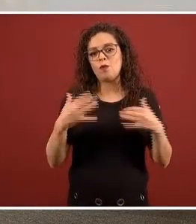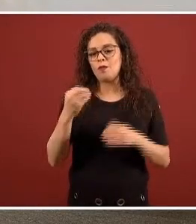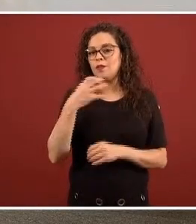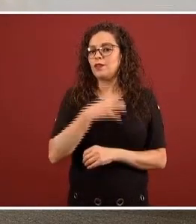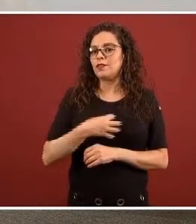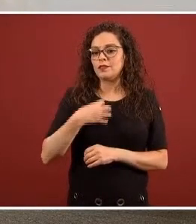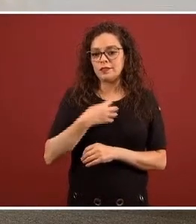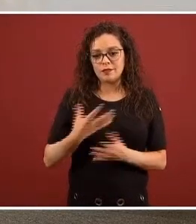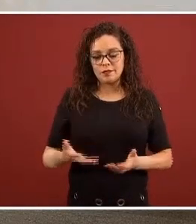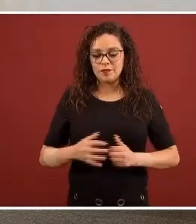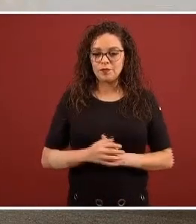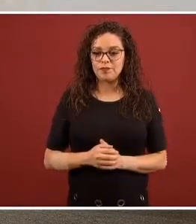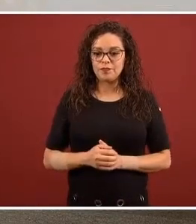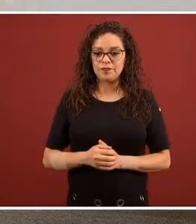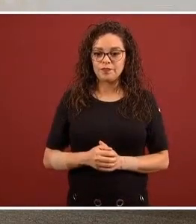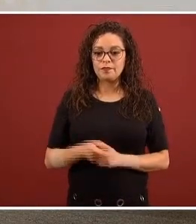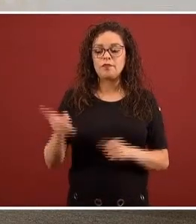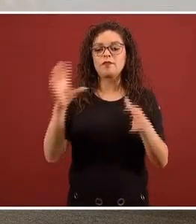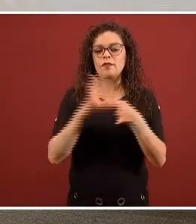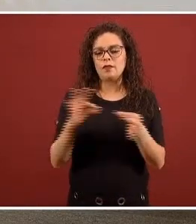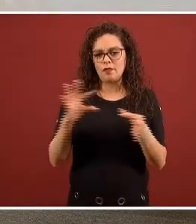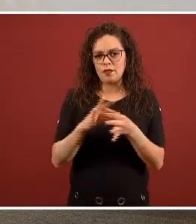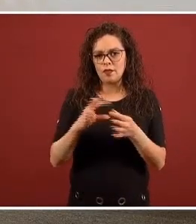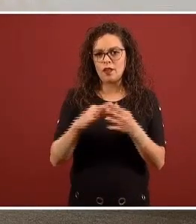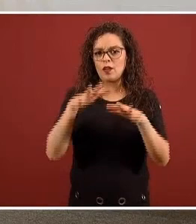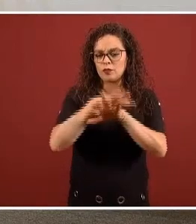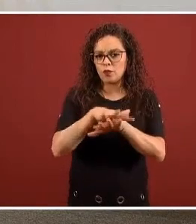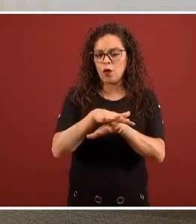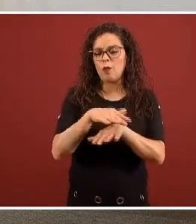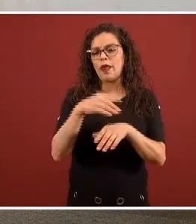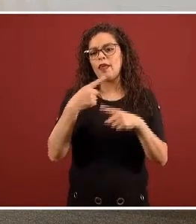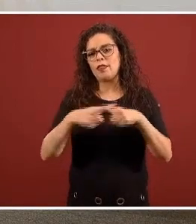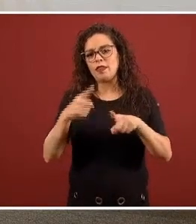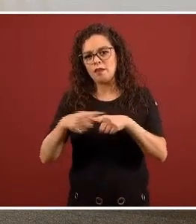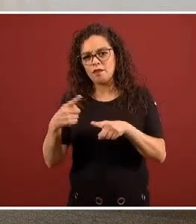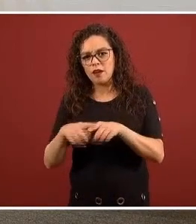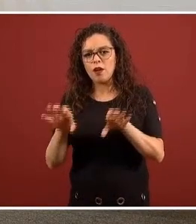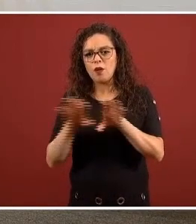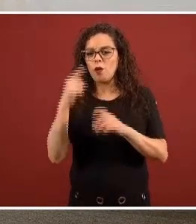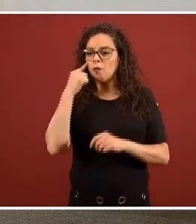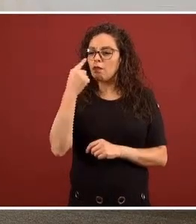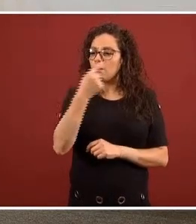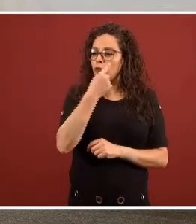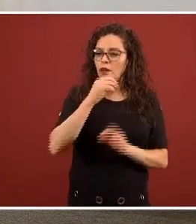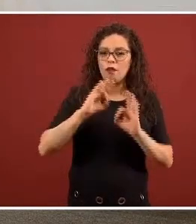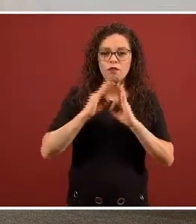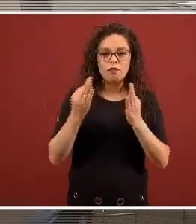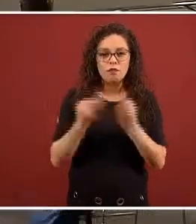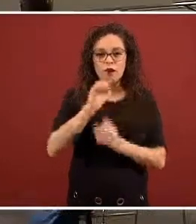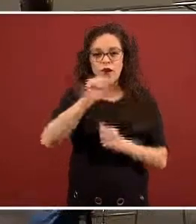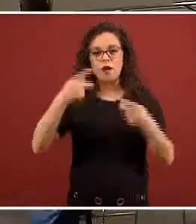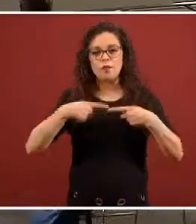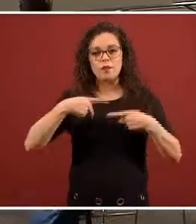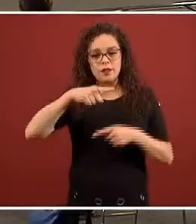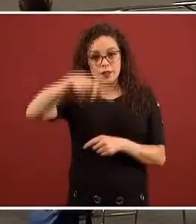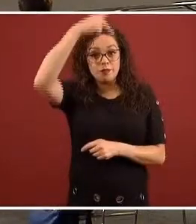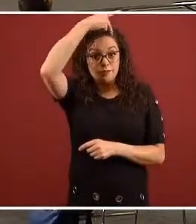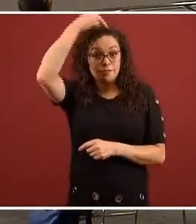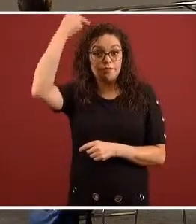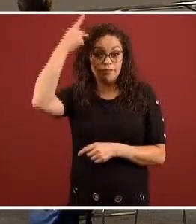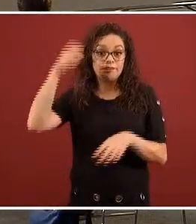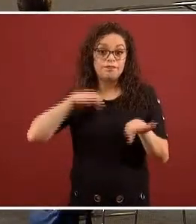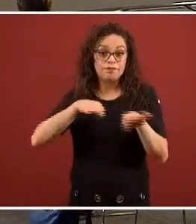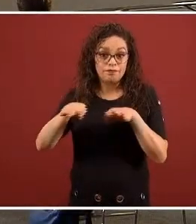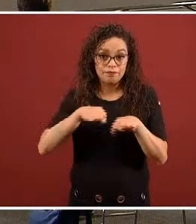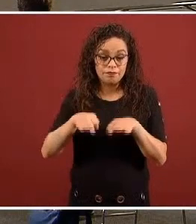una perspectiva, o de varios elementos de una perspectiva desde la enfermería, pero que son sumamente relevantes para todo